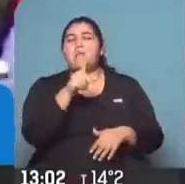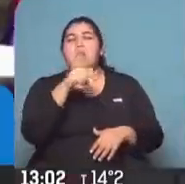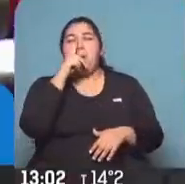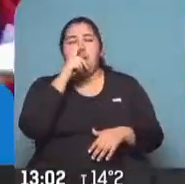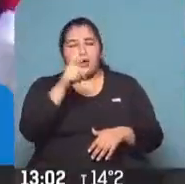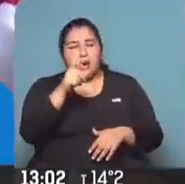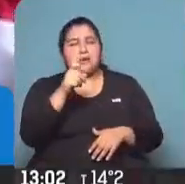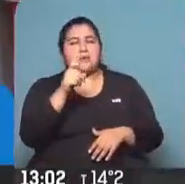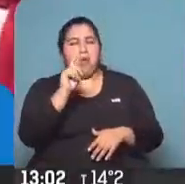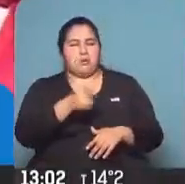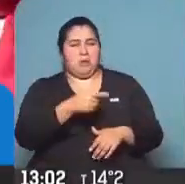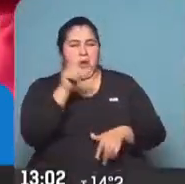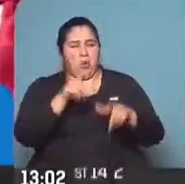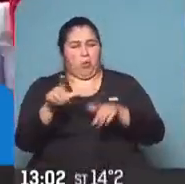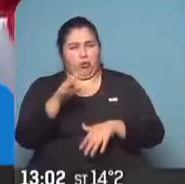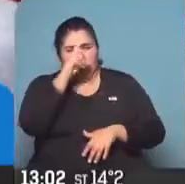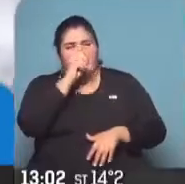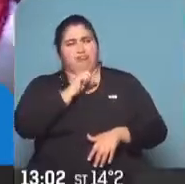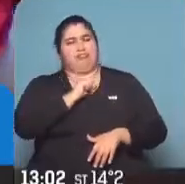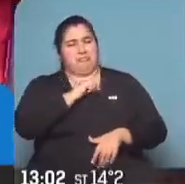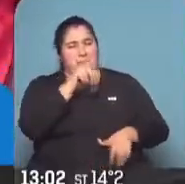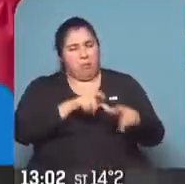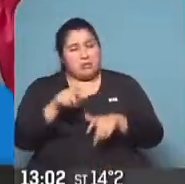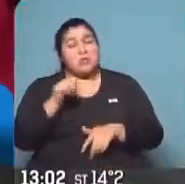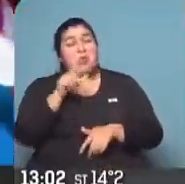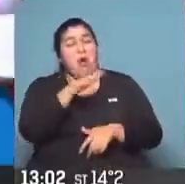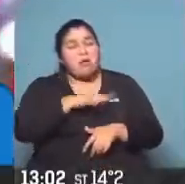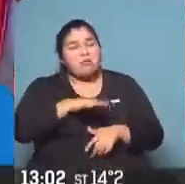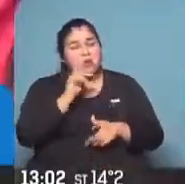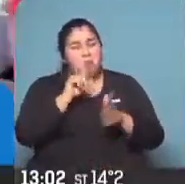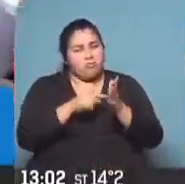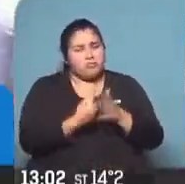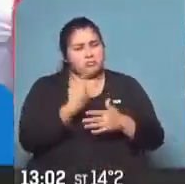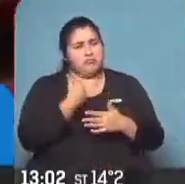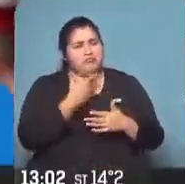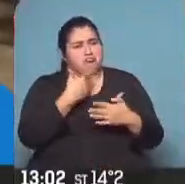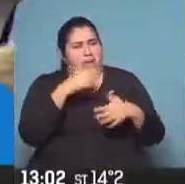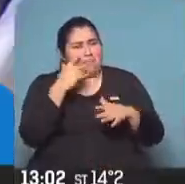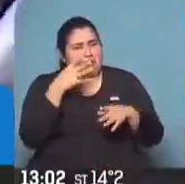así como miles de valientes los que muchos aires denomina sorprendo